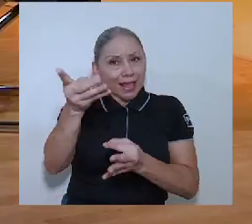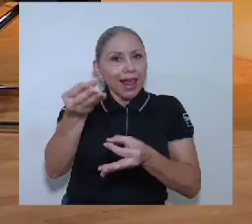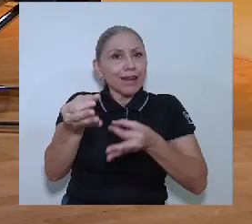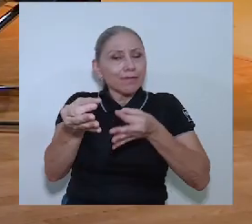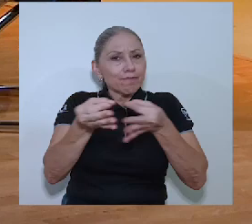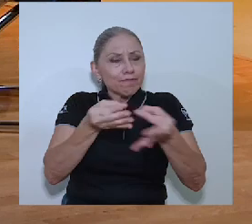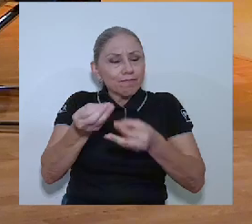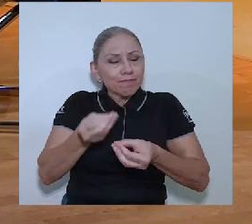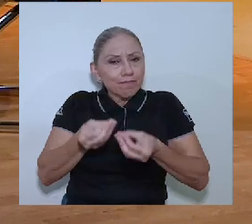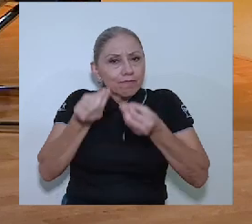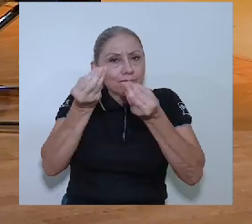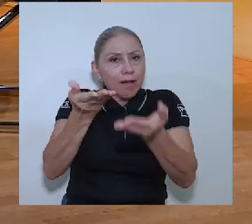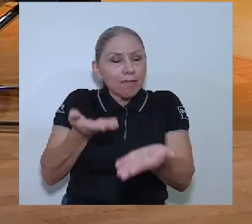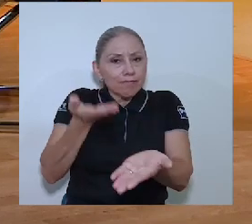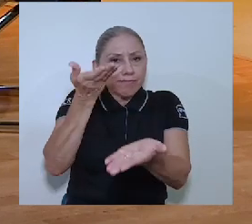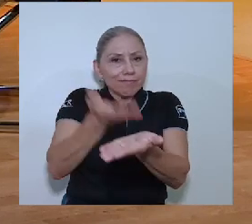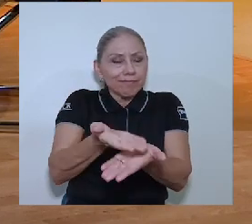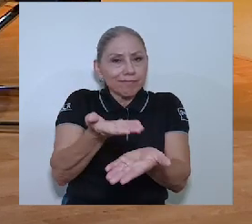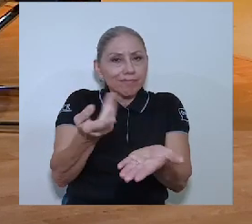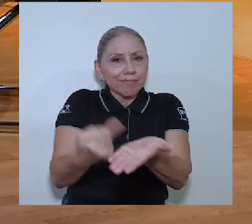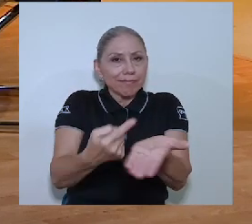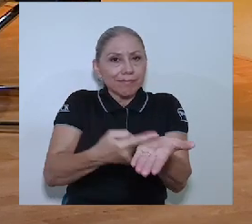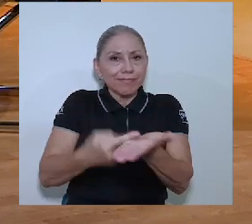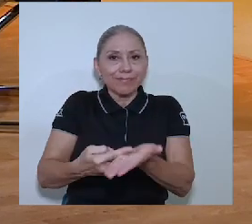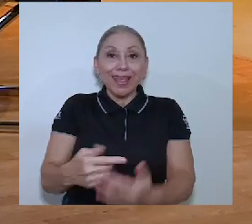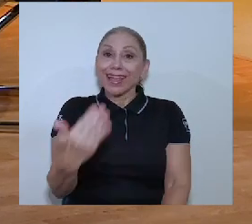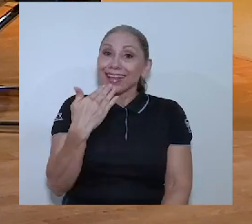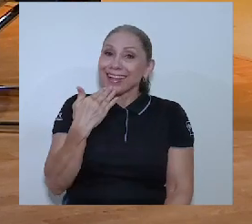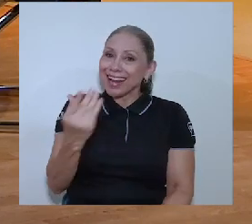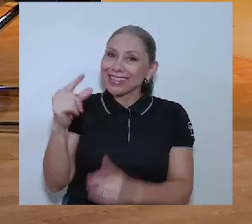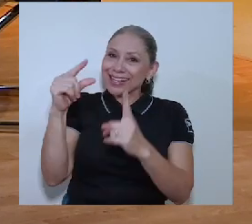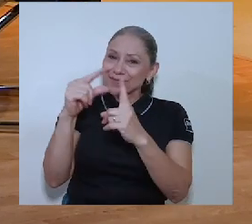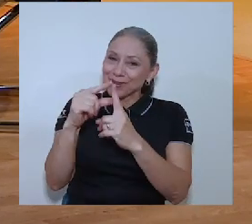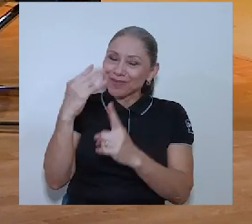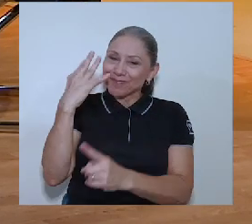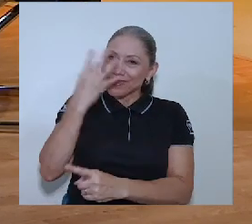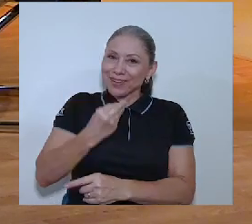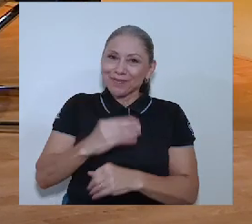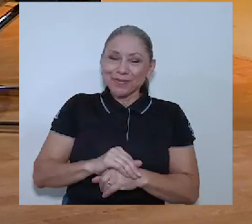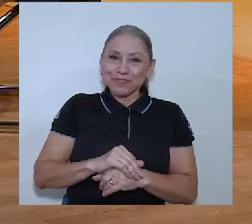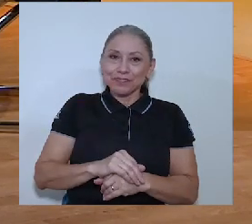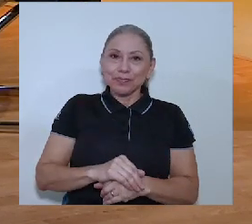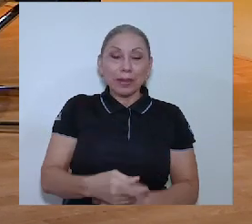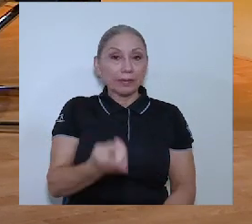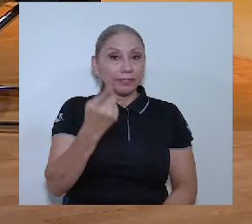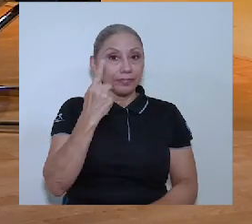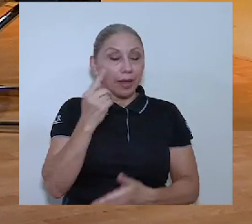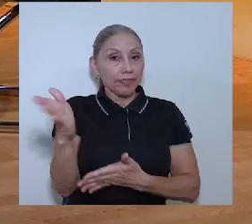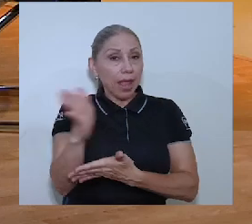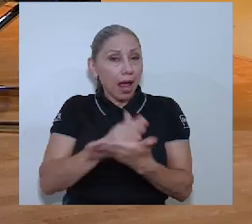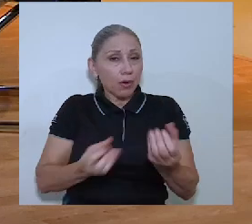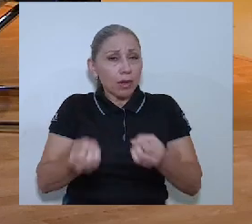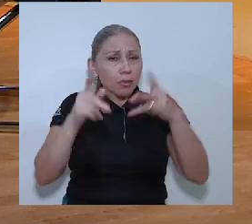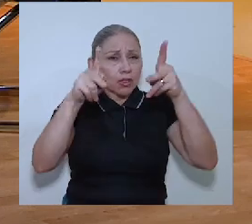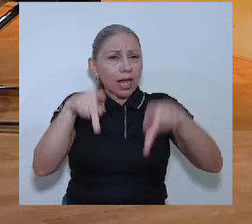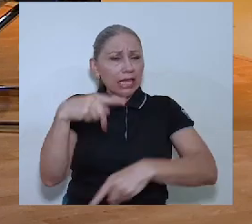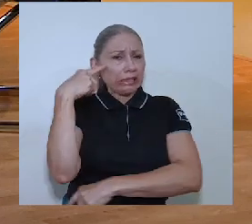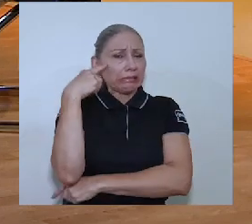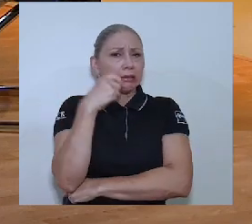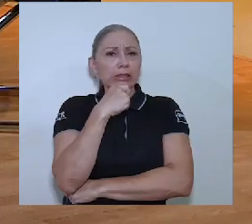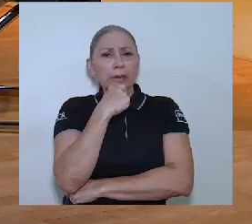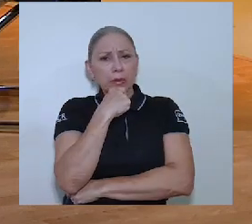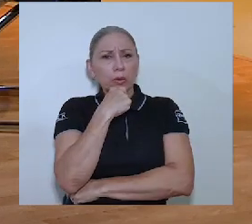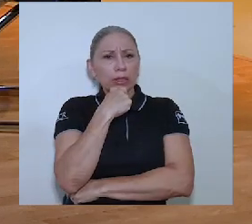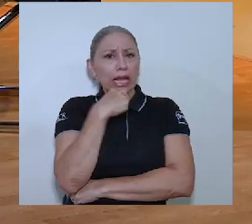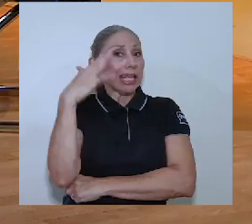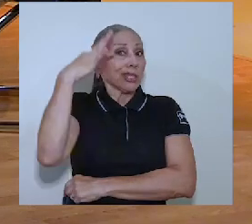mesa. Bueno, muchas gracias por el piropo. Vea, algo que mucha gente se pregunta, yo creo que con toda razón, y